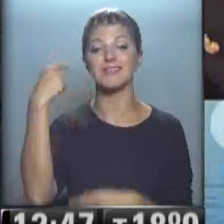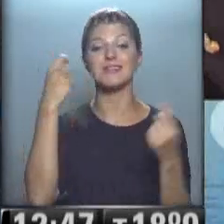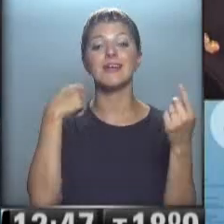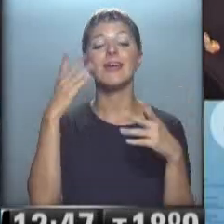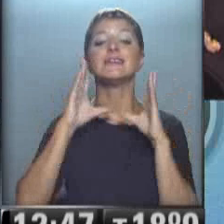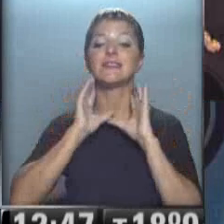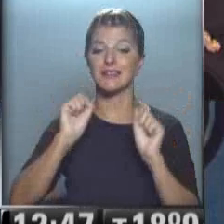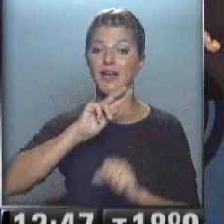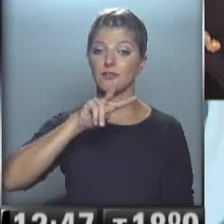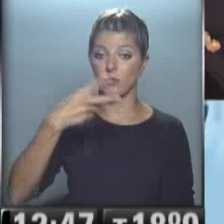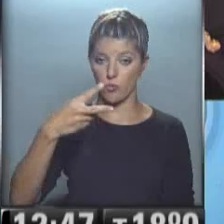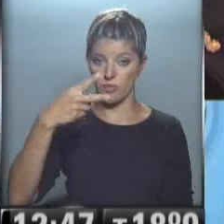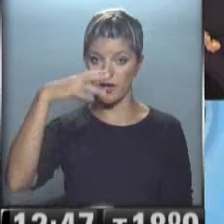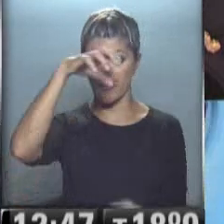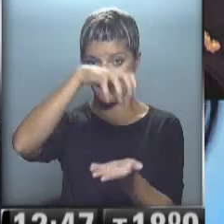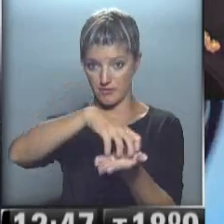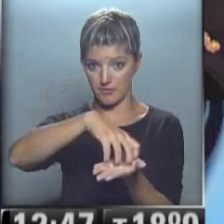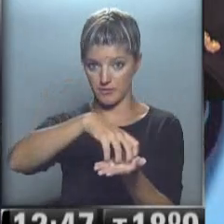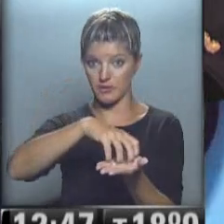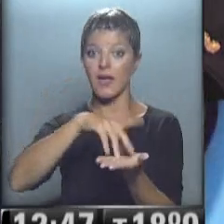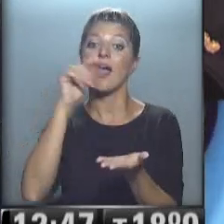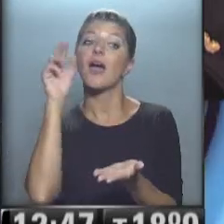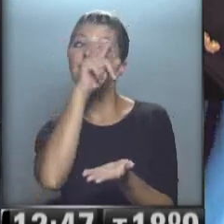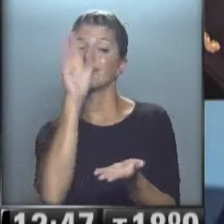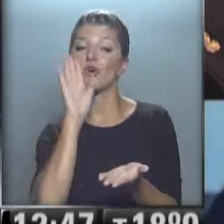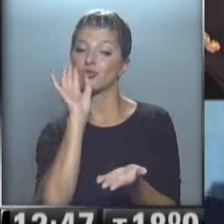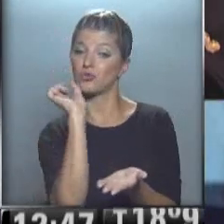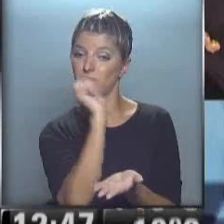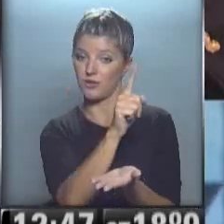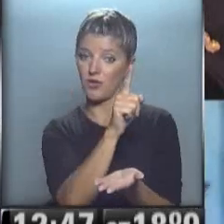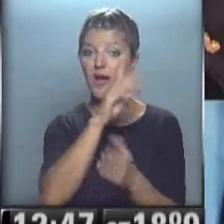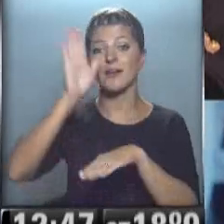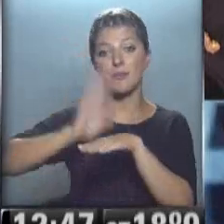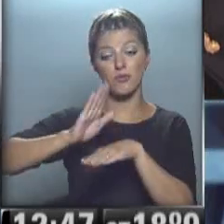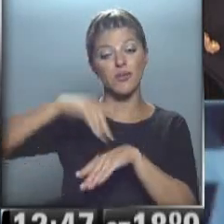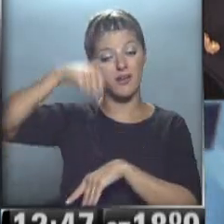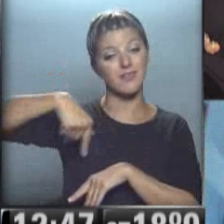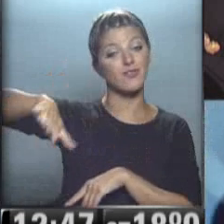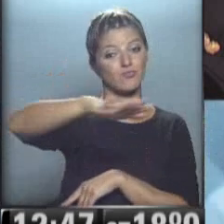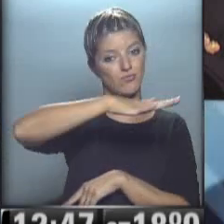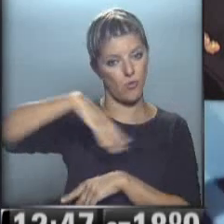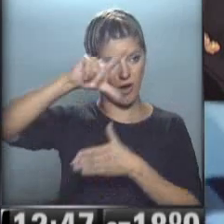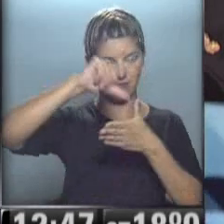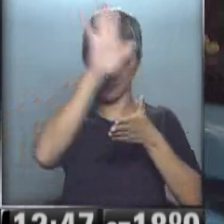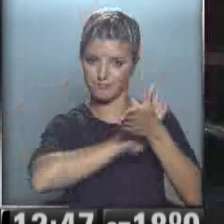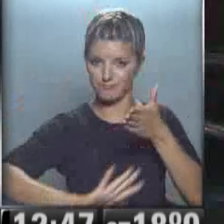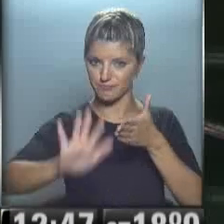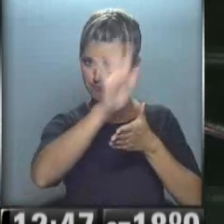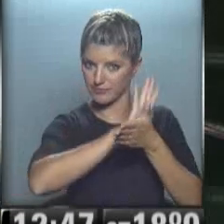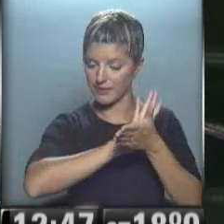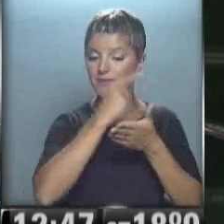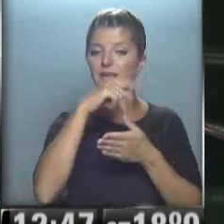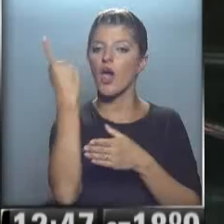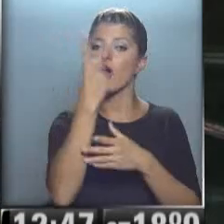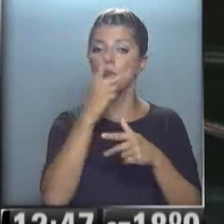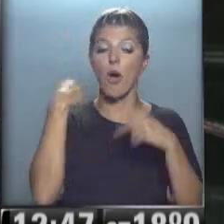departamento de estado es decir aquella funcionaria norteamericana que se encarga de nuestra región estuvo en Paraguay y hay dos cosas importantes